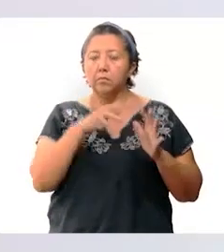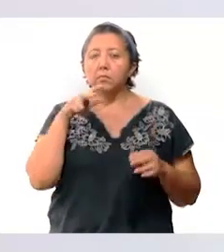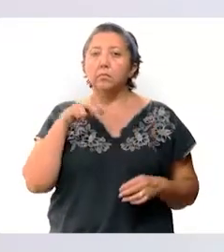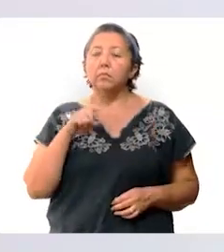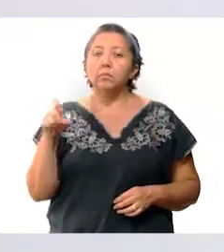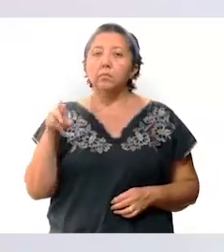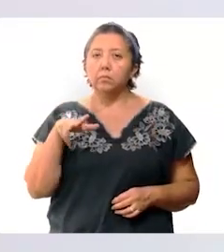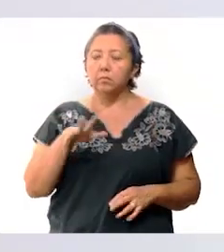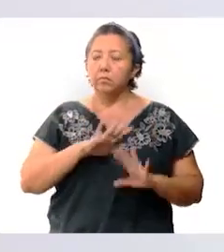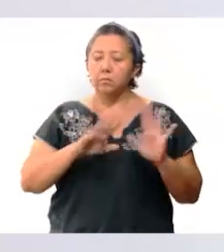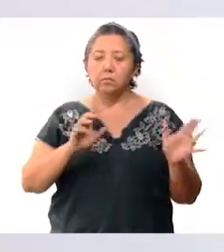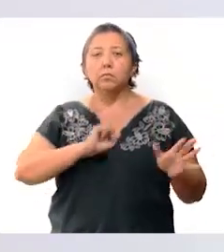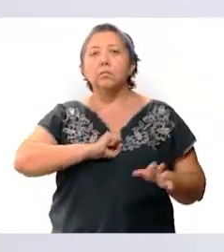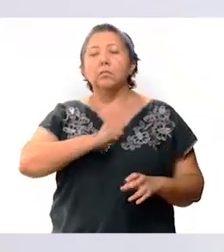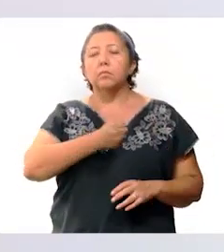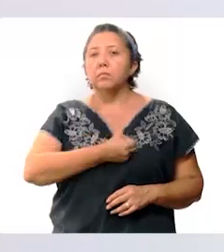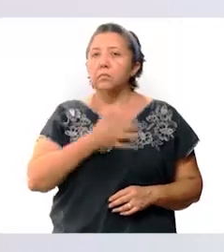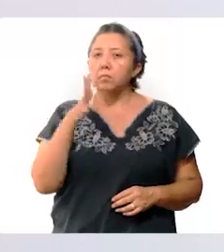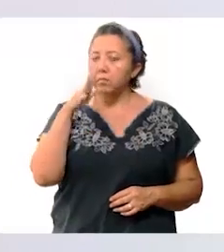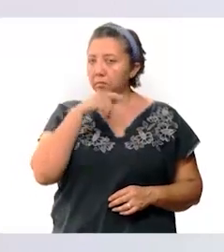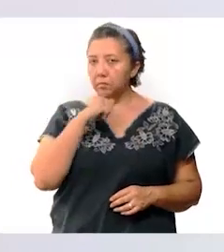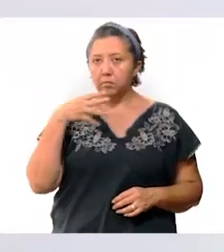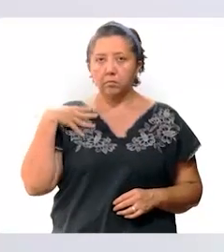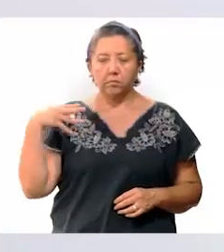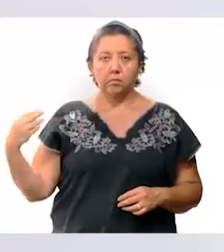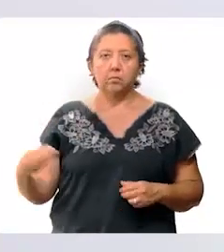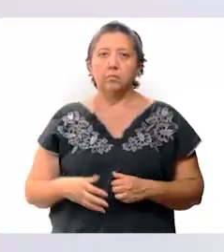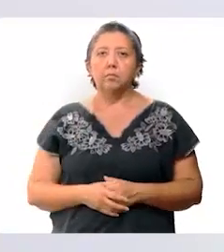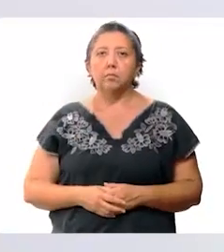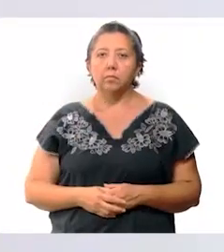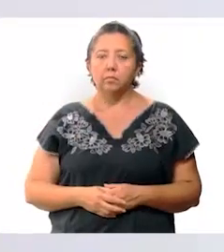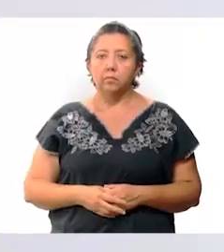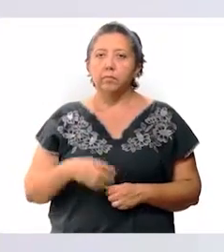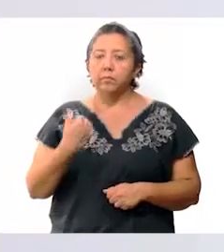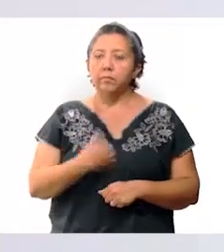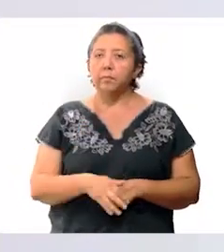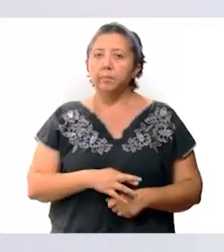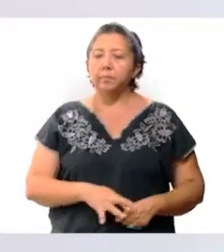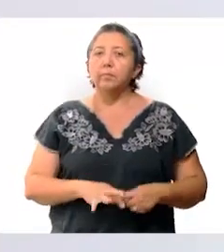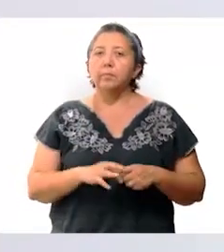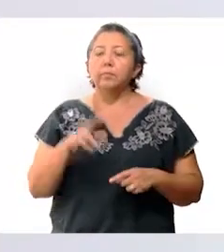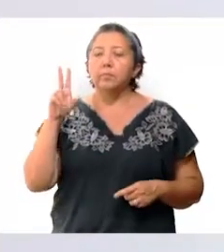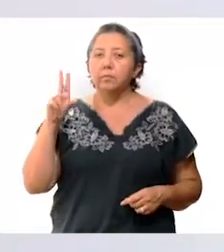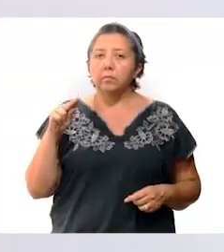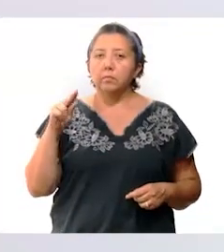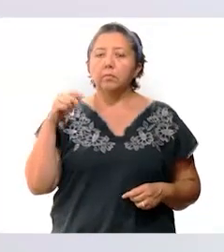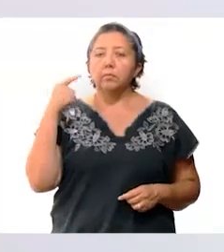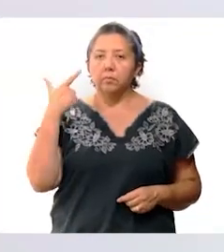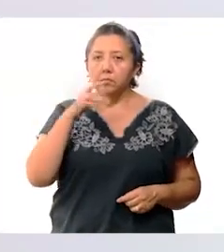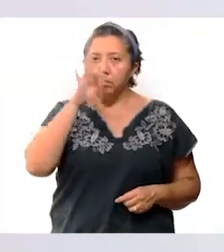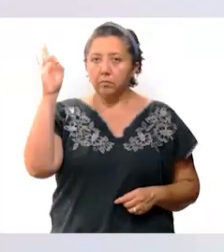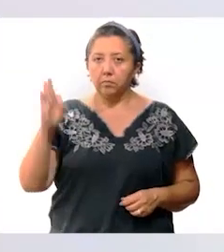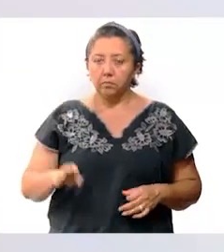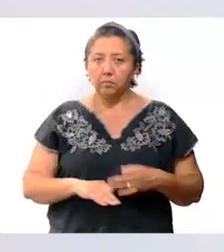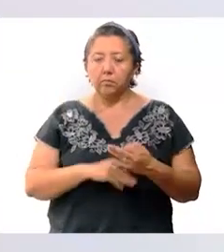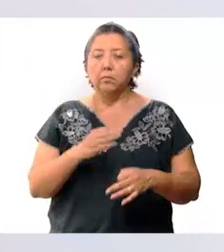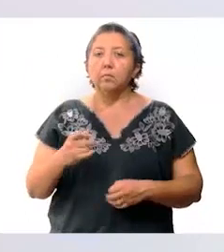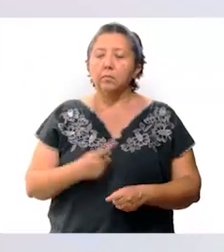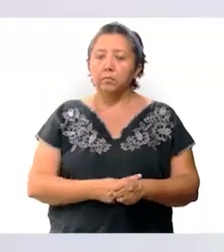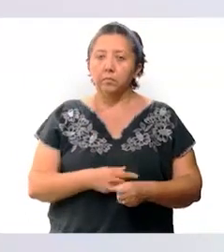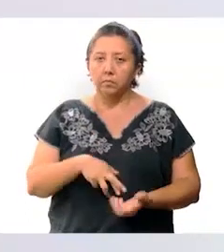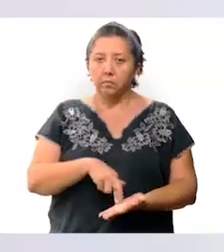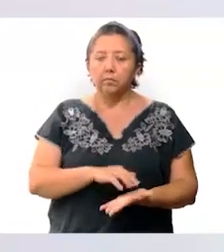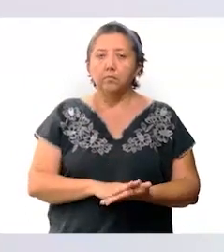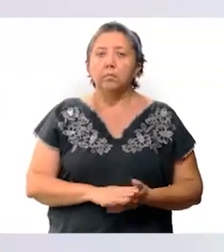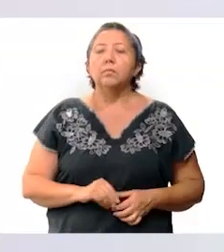33,816 pacientes ya se recuperaron, no presentan síntomas ni pueden contagiar. Esta cifra representa el 87% de total de